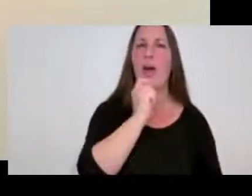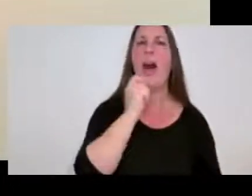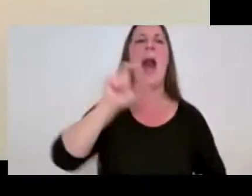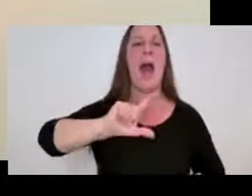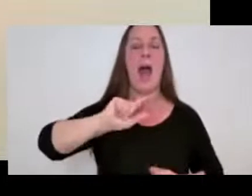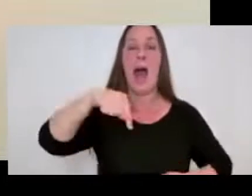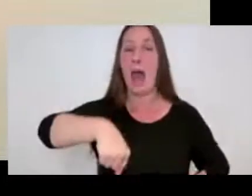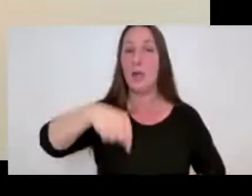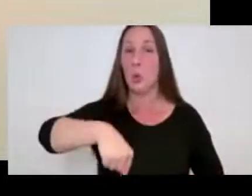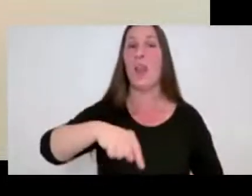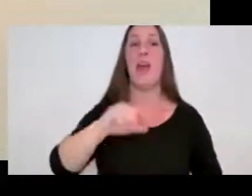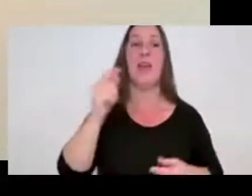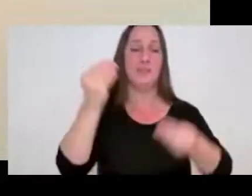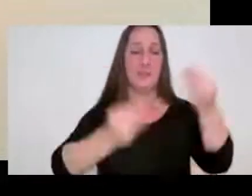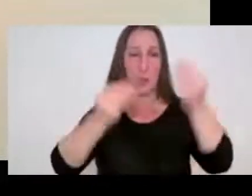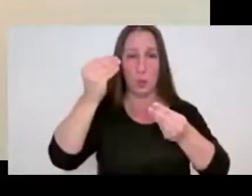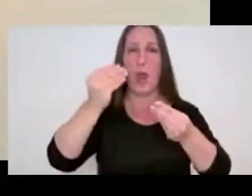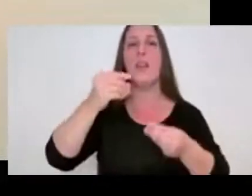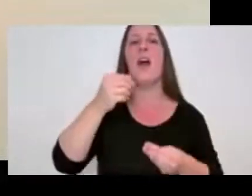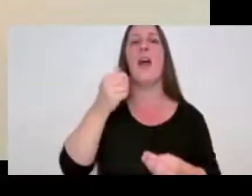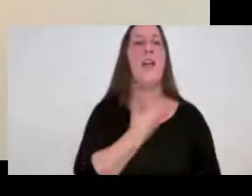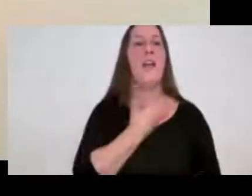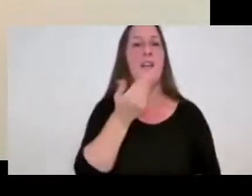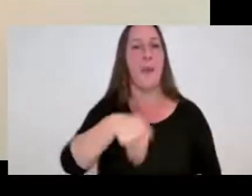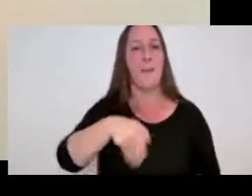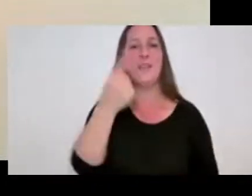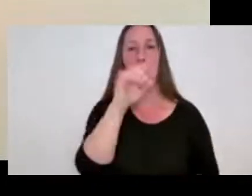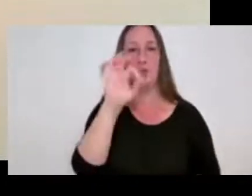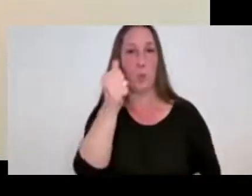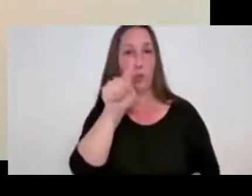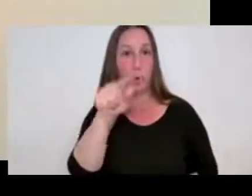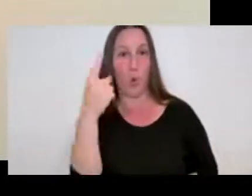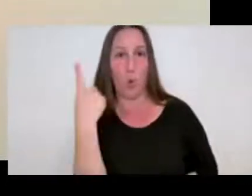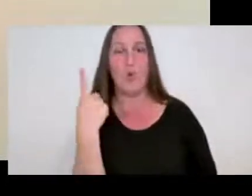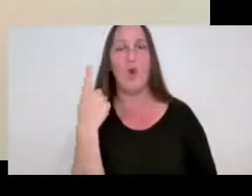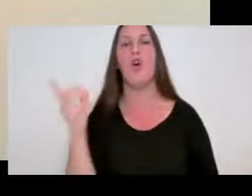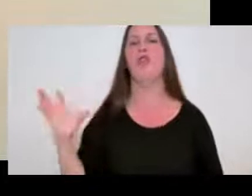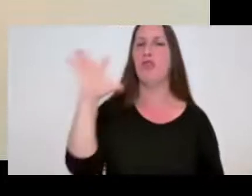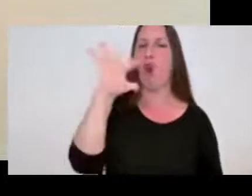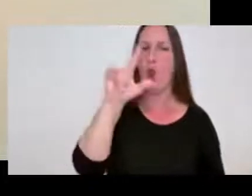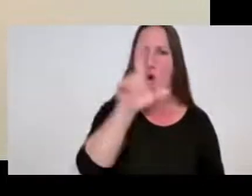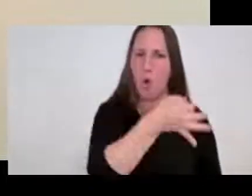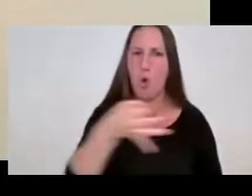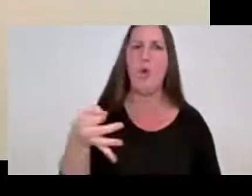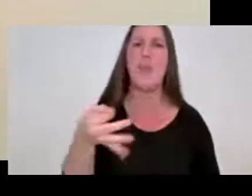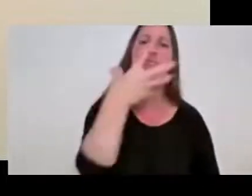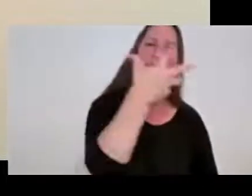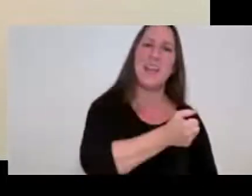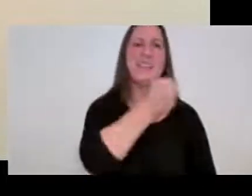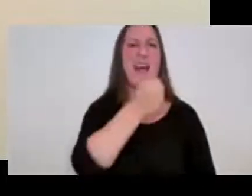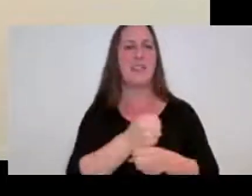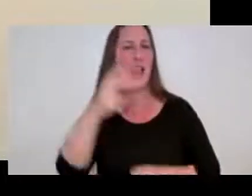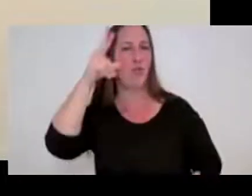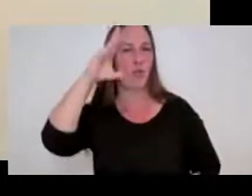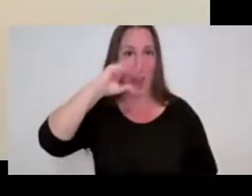en FM Aprender 106.1, todos los días lunes de 18 a 20